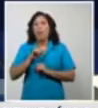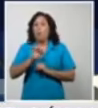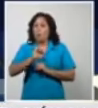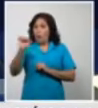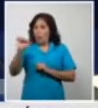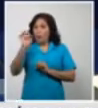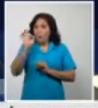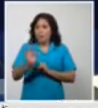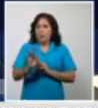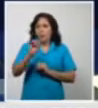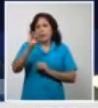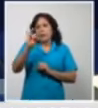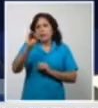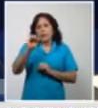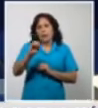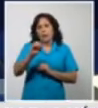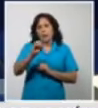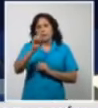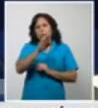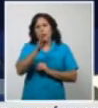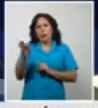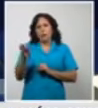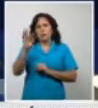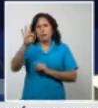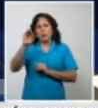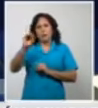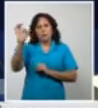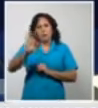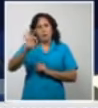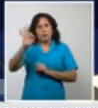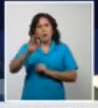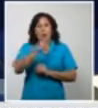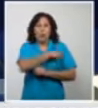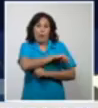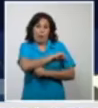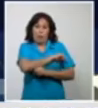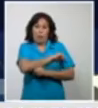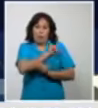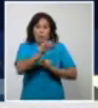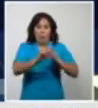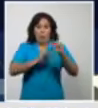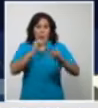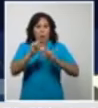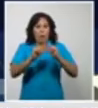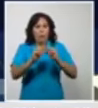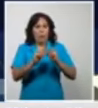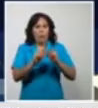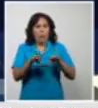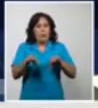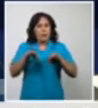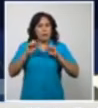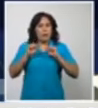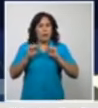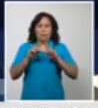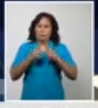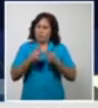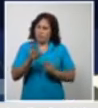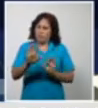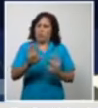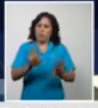entre un 70 y un 80% de la población que se va exponiendo, claro, eso se dice así, pero en